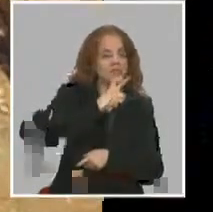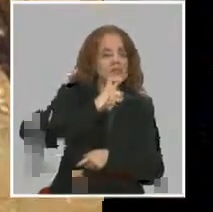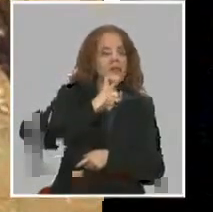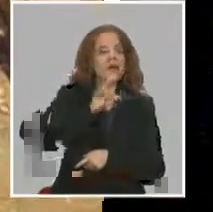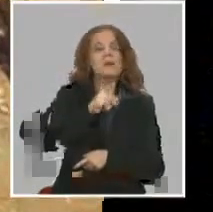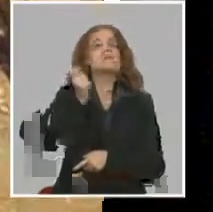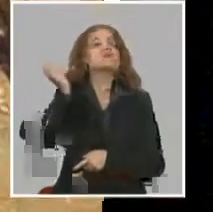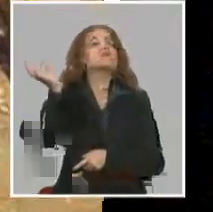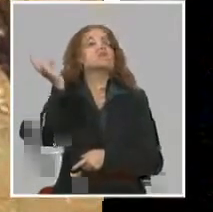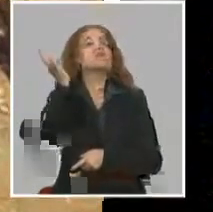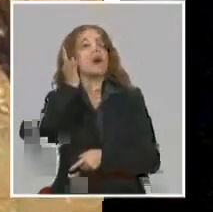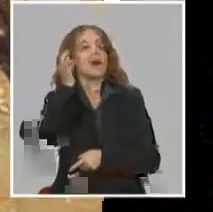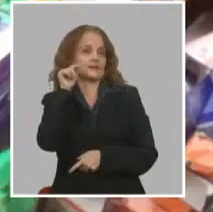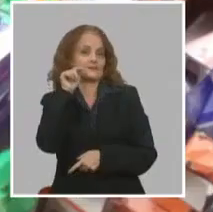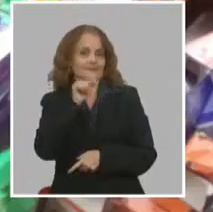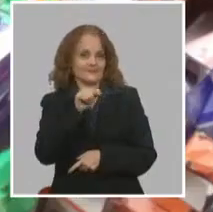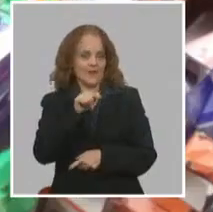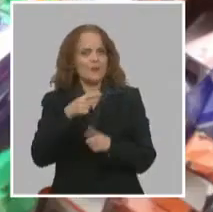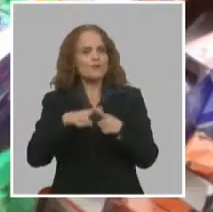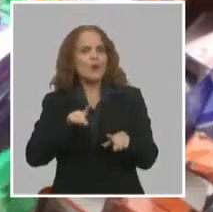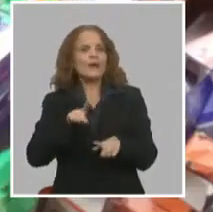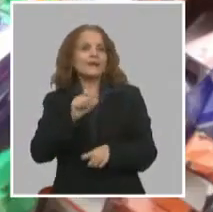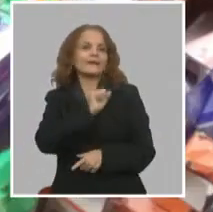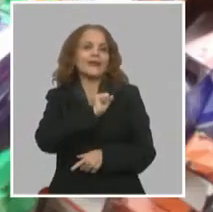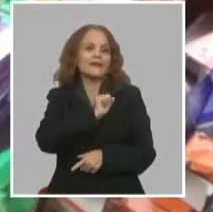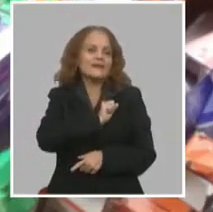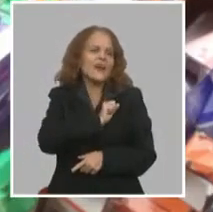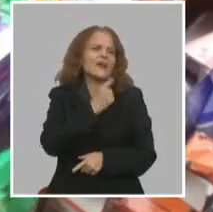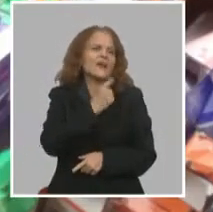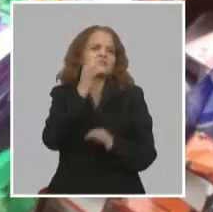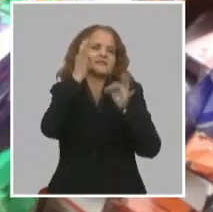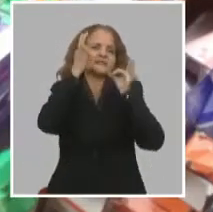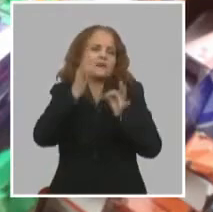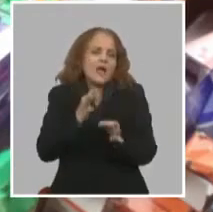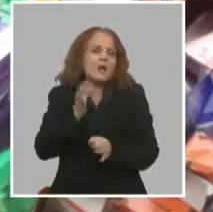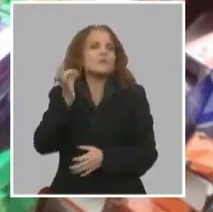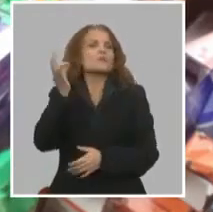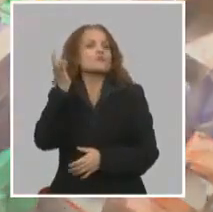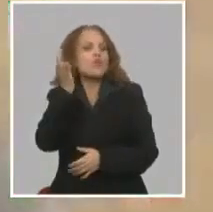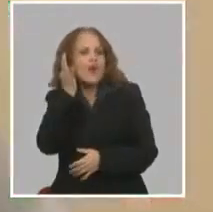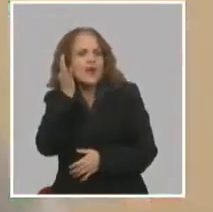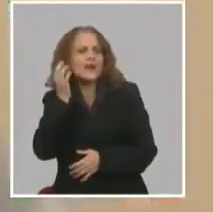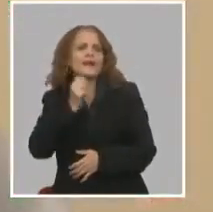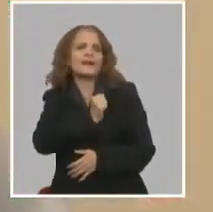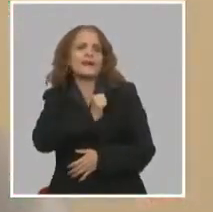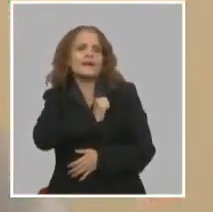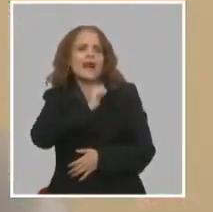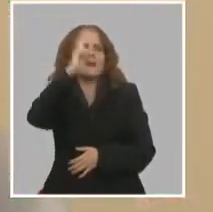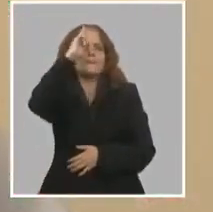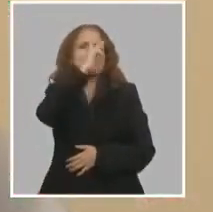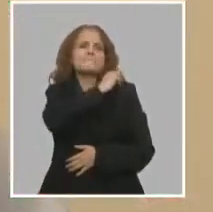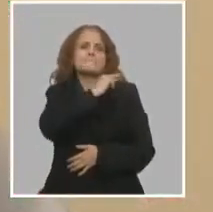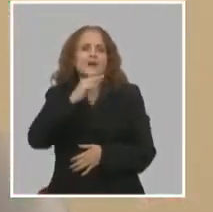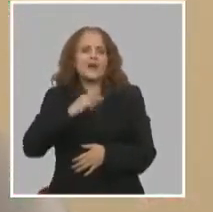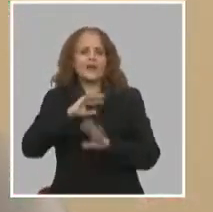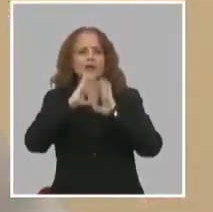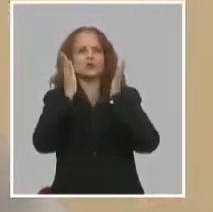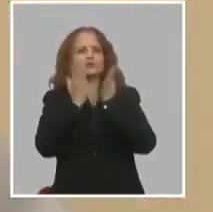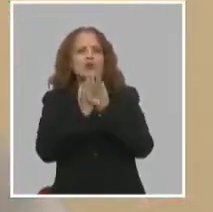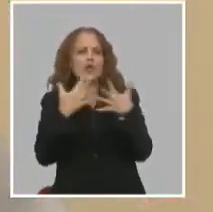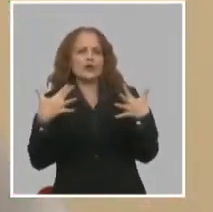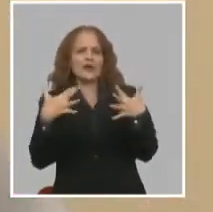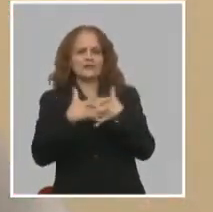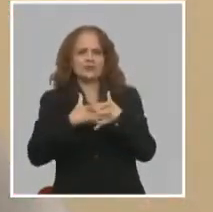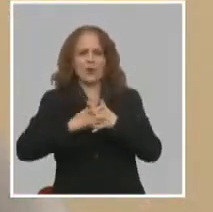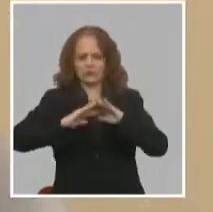porque tenían la necesidad de ser atendidas por médicos, por ginecostetras. Generalmente nunca habían sido atendidas por un ginecostetra.